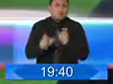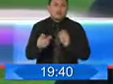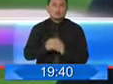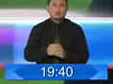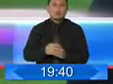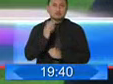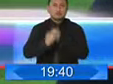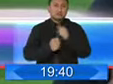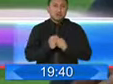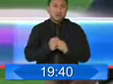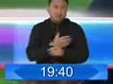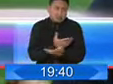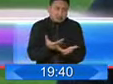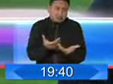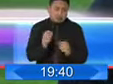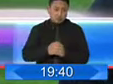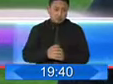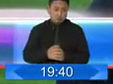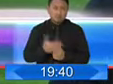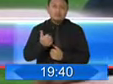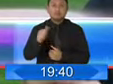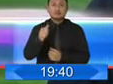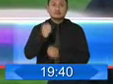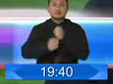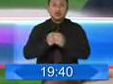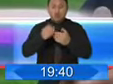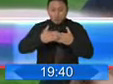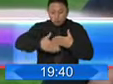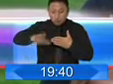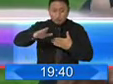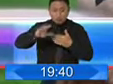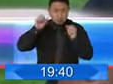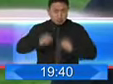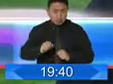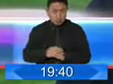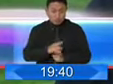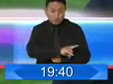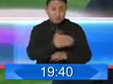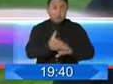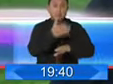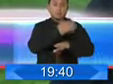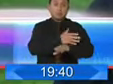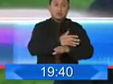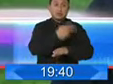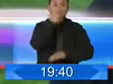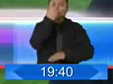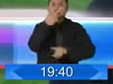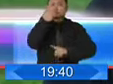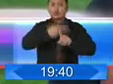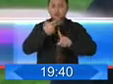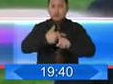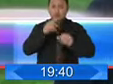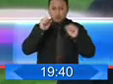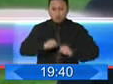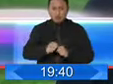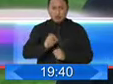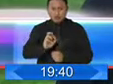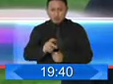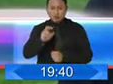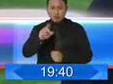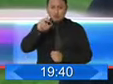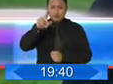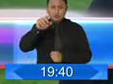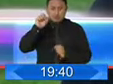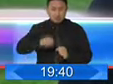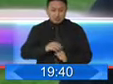cualquier edad, claro, de 10 años en adelante, puede, si es que se prepara durante 2 meses con ascensiones semanales,